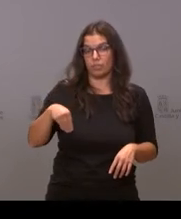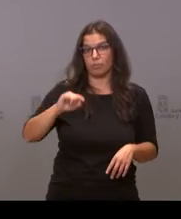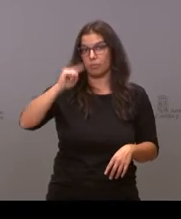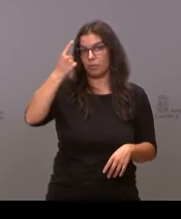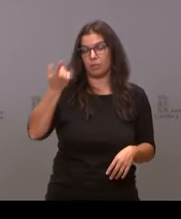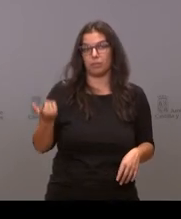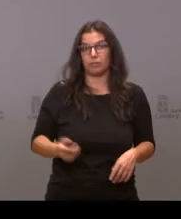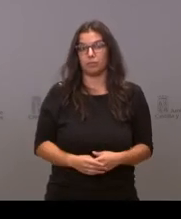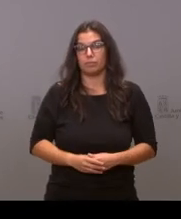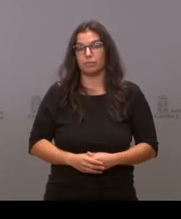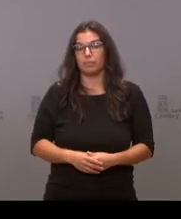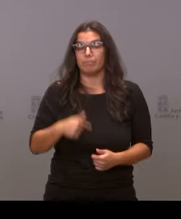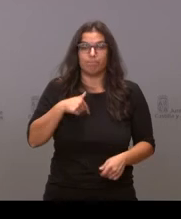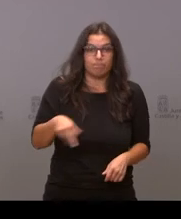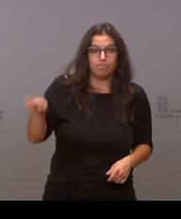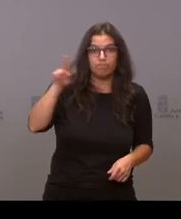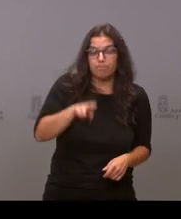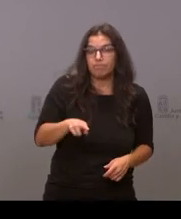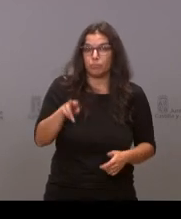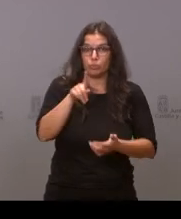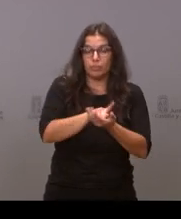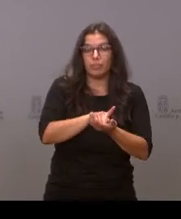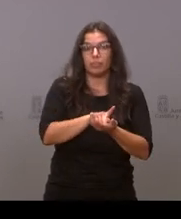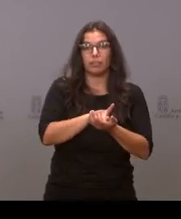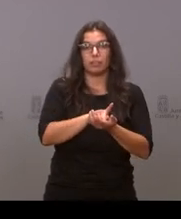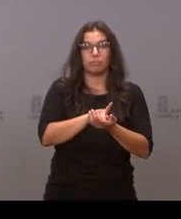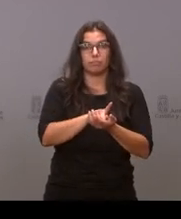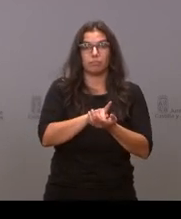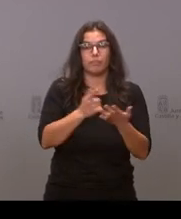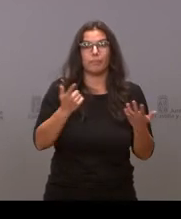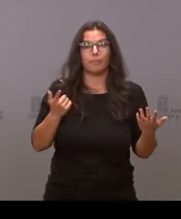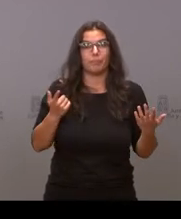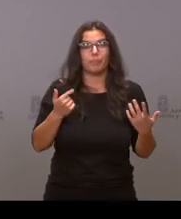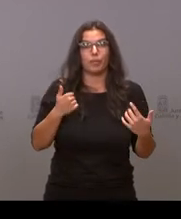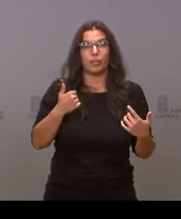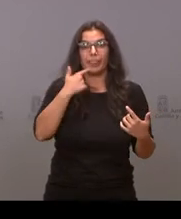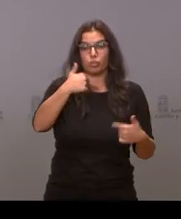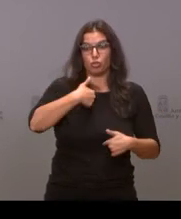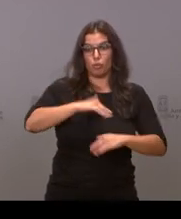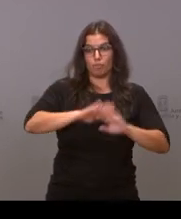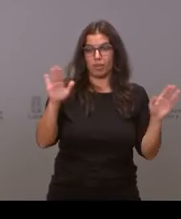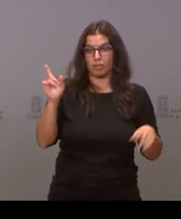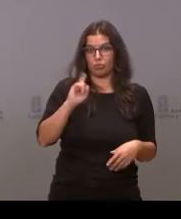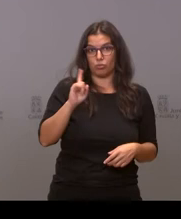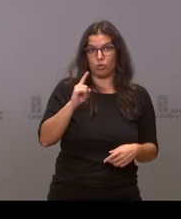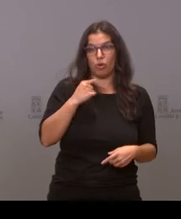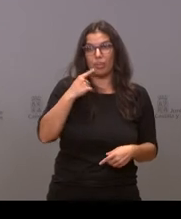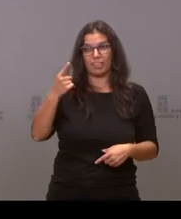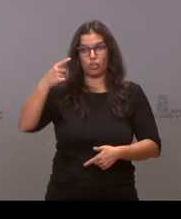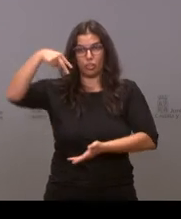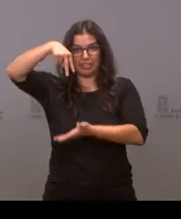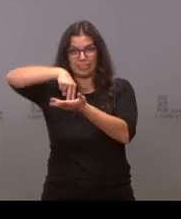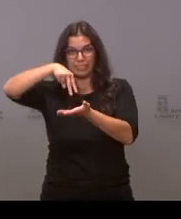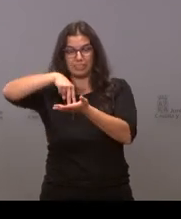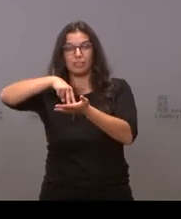yo vuelvo a insistir en algo que no solo lo he dicho yo sino que lo ha dicho en sede parlamentaria al